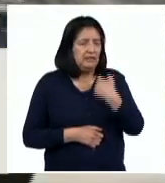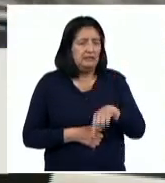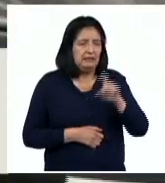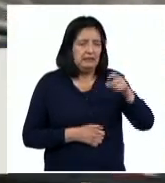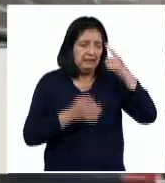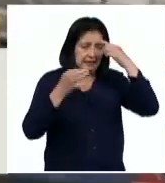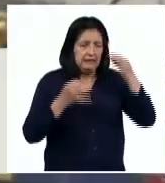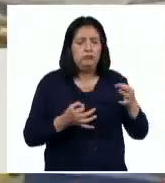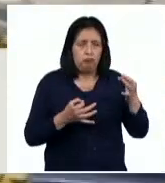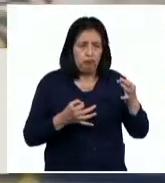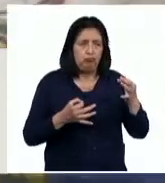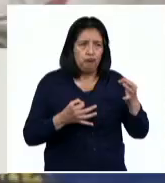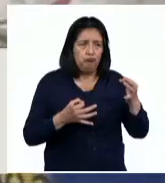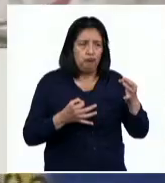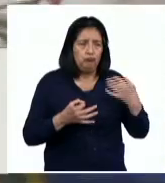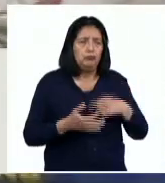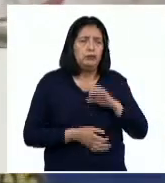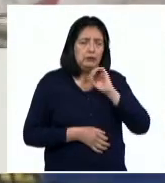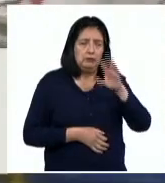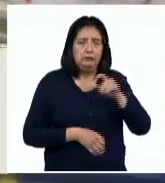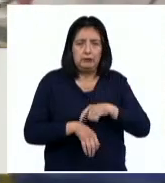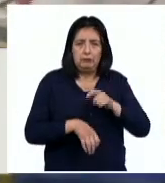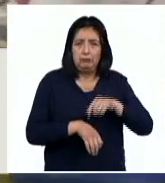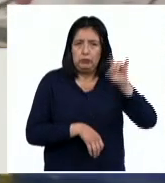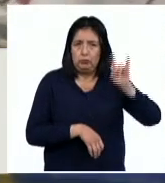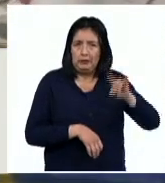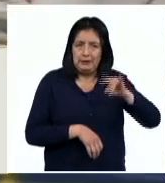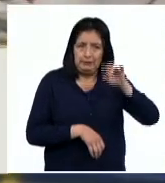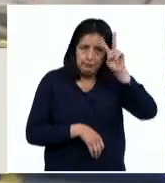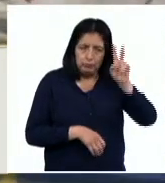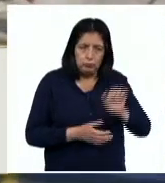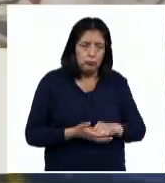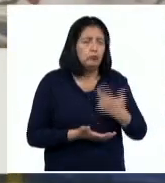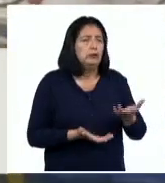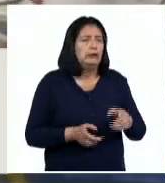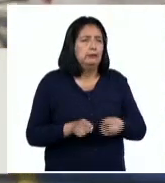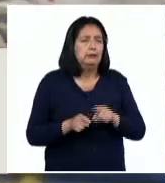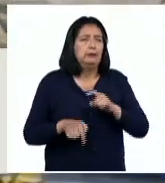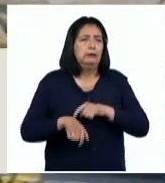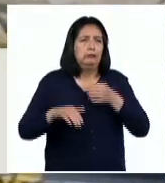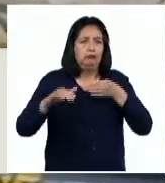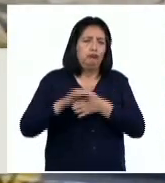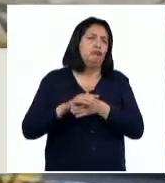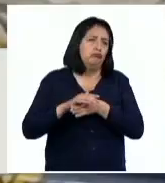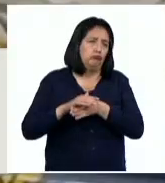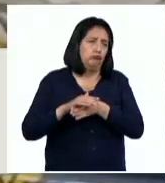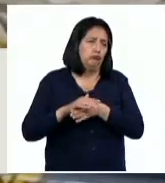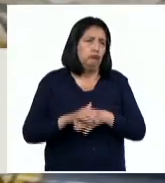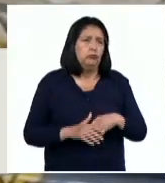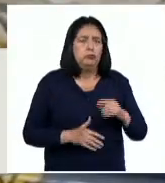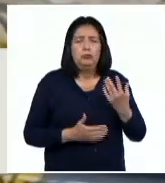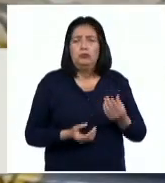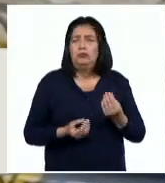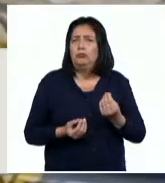necesaria decisión de declarar estado de emergencia y declarar una cuarentena como